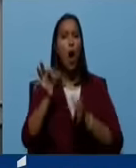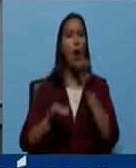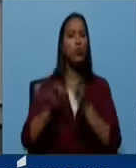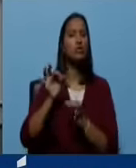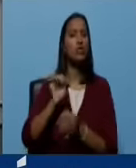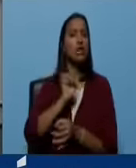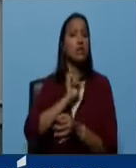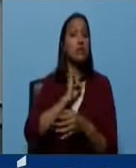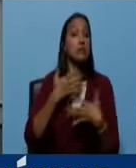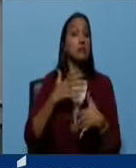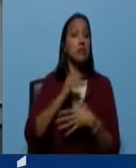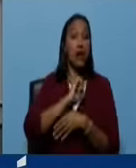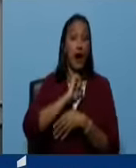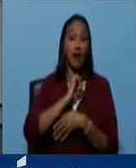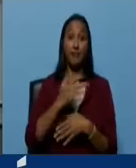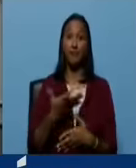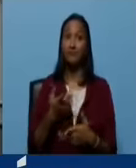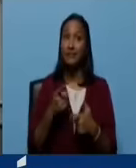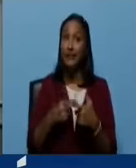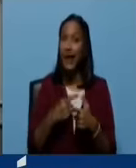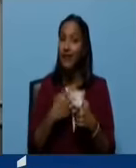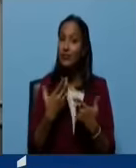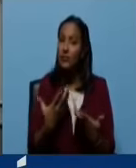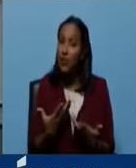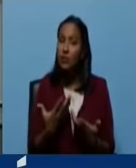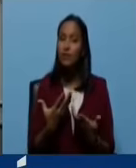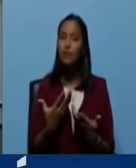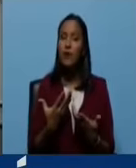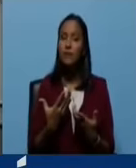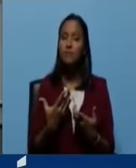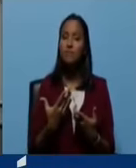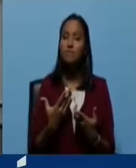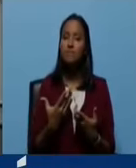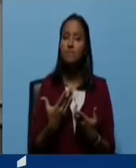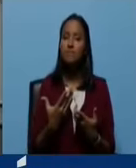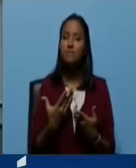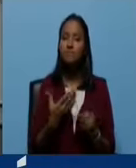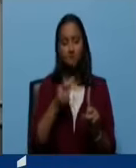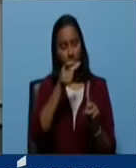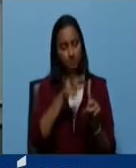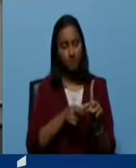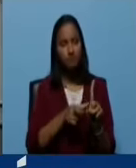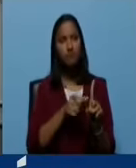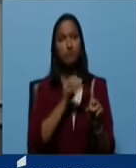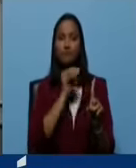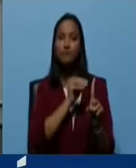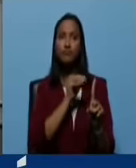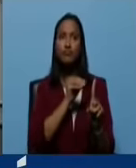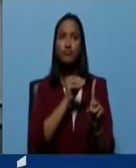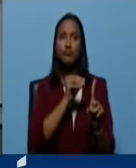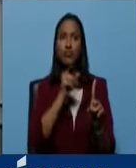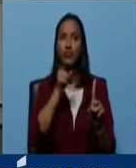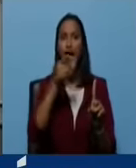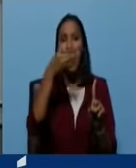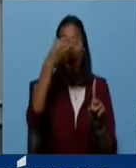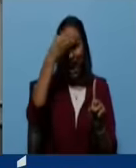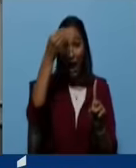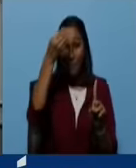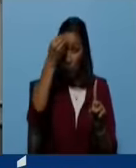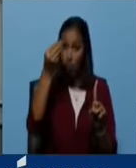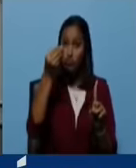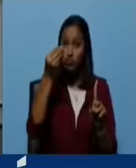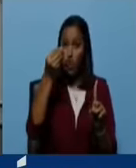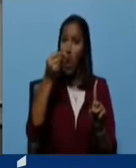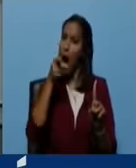Entonces, si fue positivo, si fue correcto, señor González Urrutia, que usted apareciera en el tarjetón